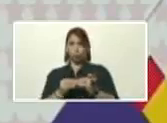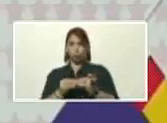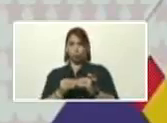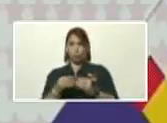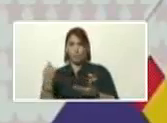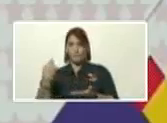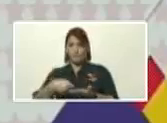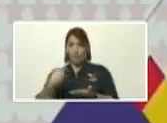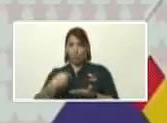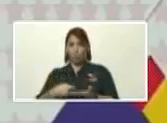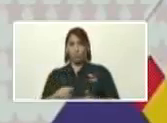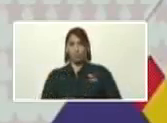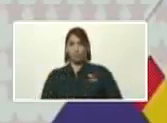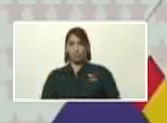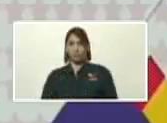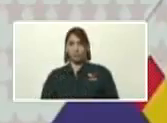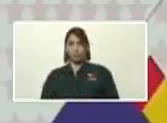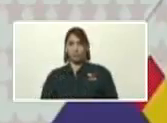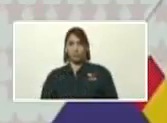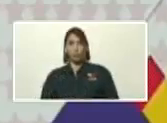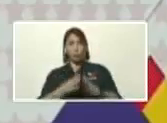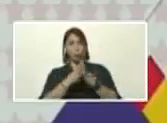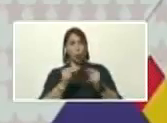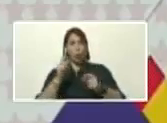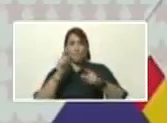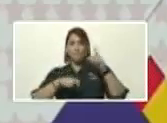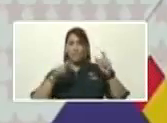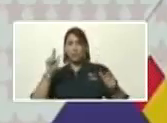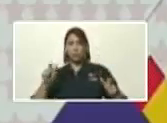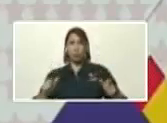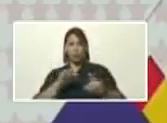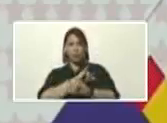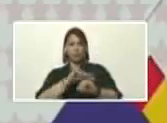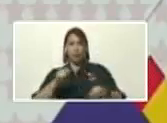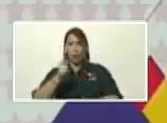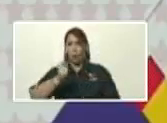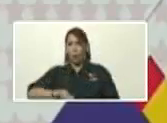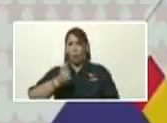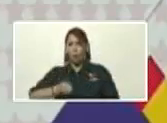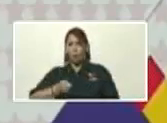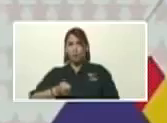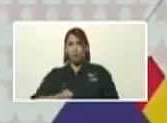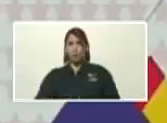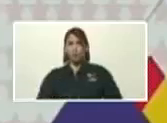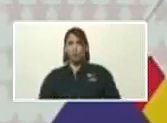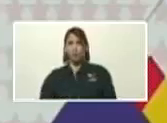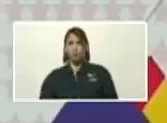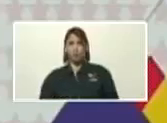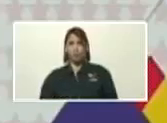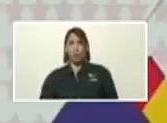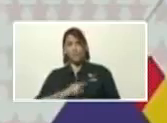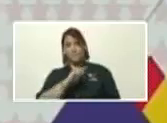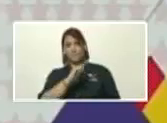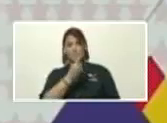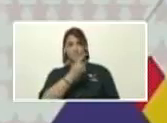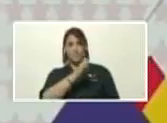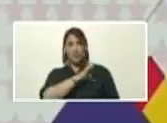compensatorio, para todos aquellos que hayan sido jubilados desde el